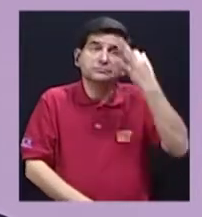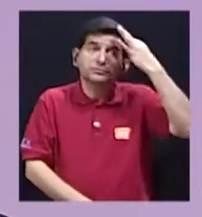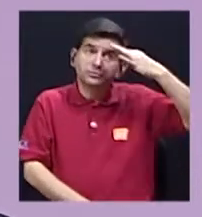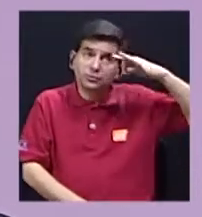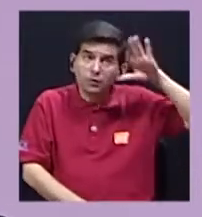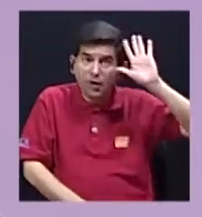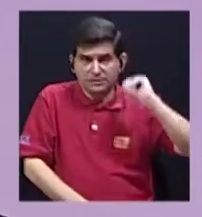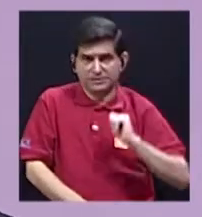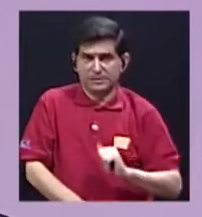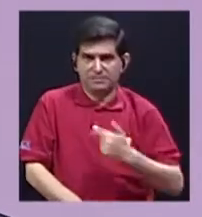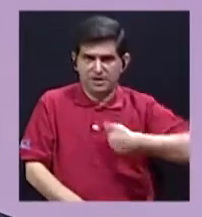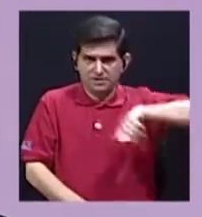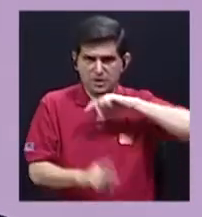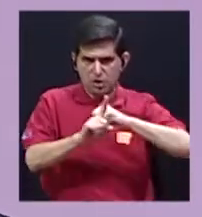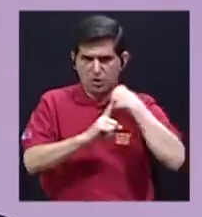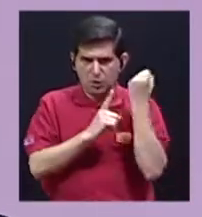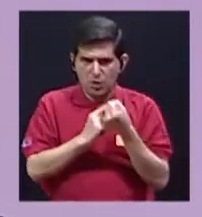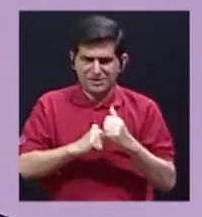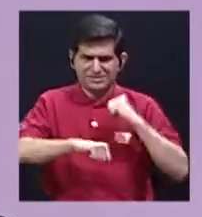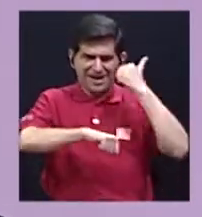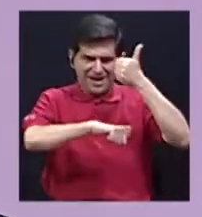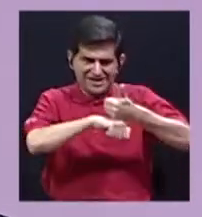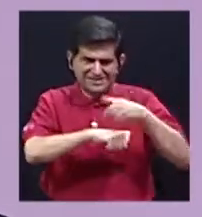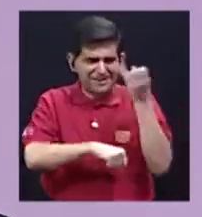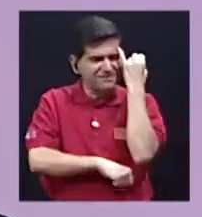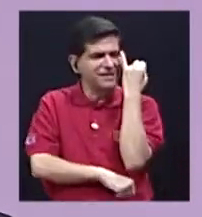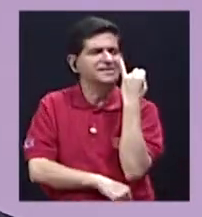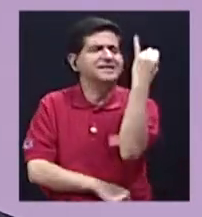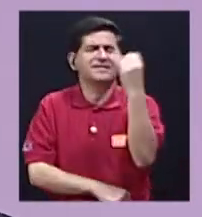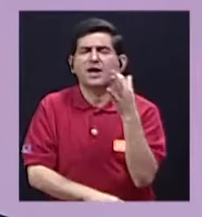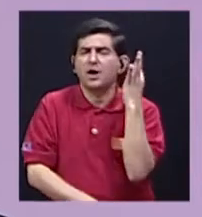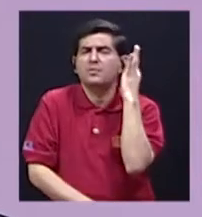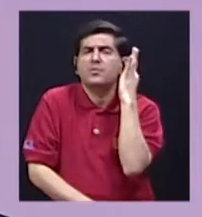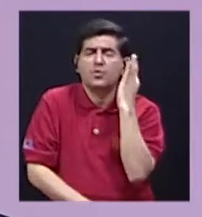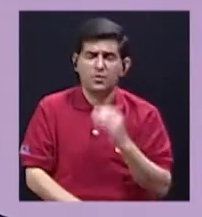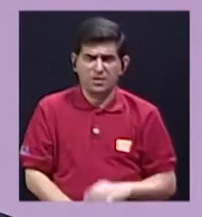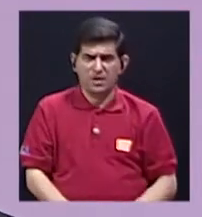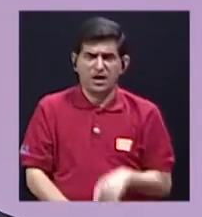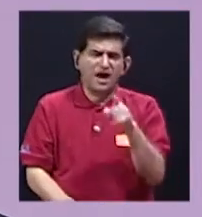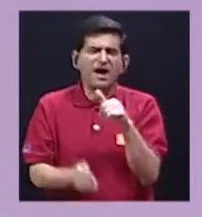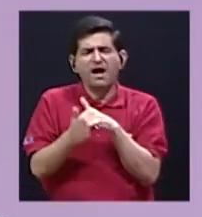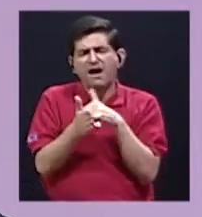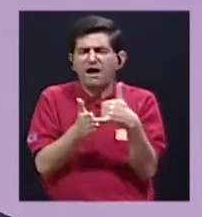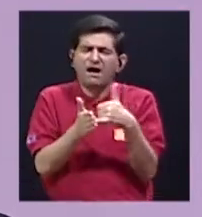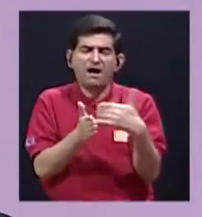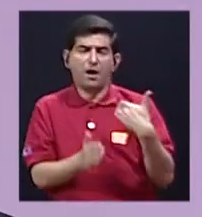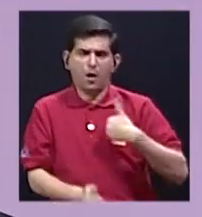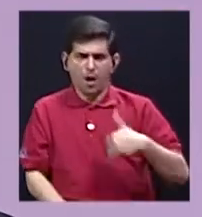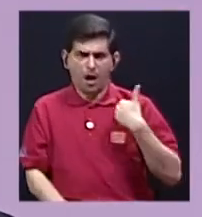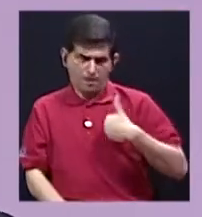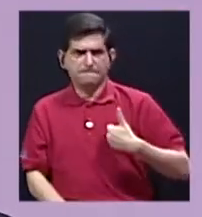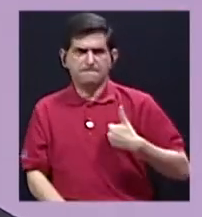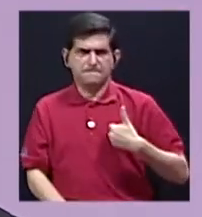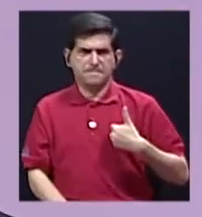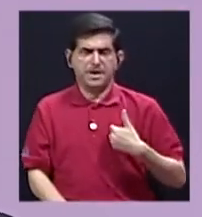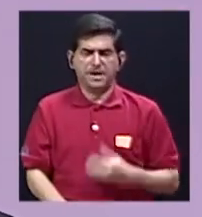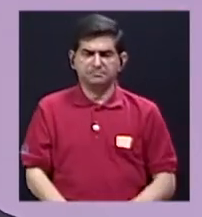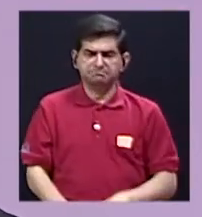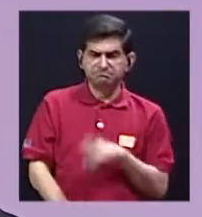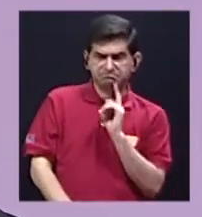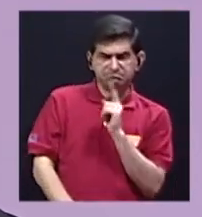en nuestra sociedad crea y genera esa idea de que las mujeres son débiles y que el hombre muchas